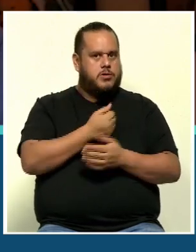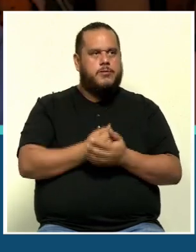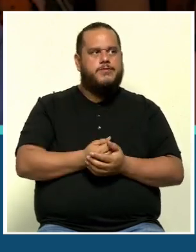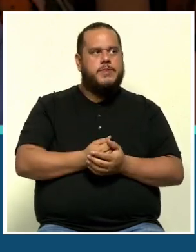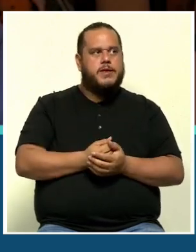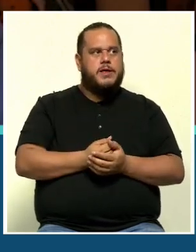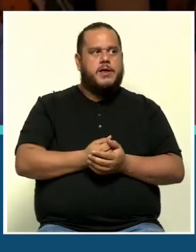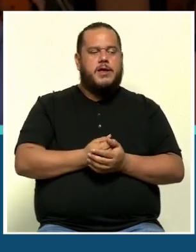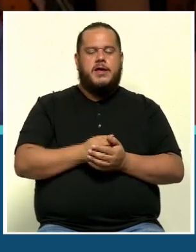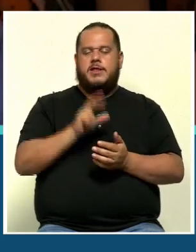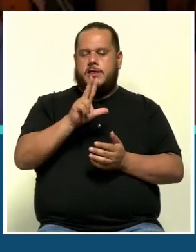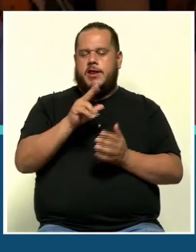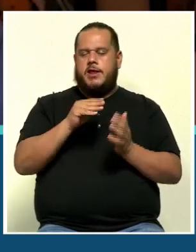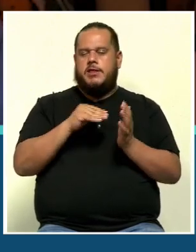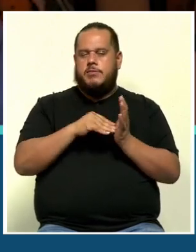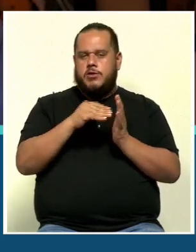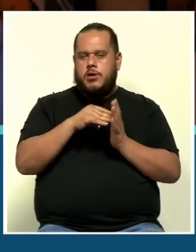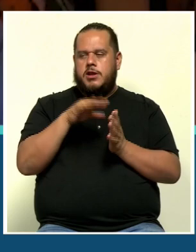exactamente